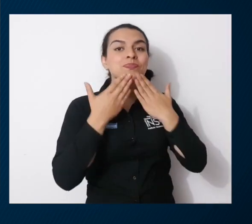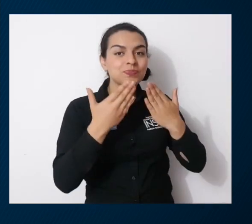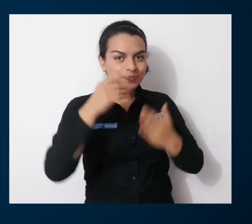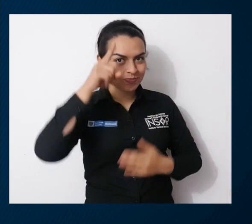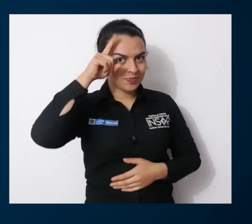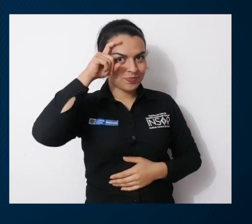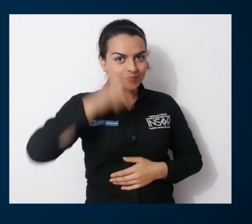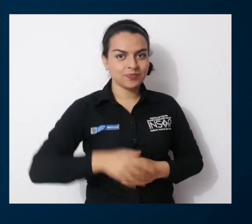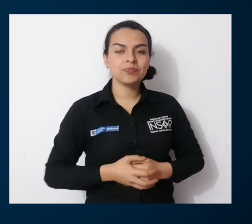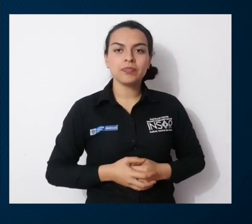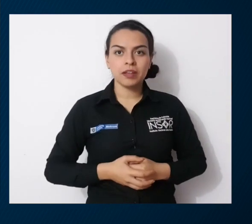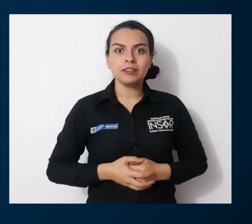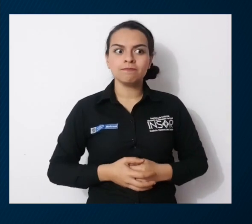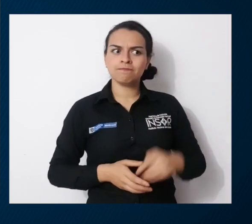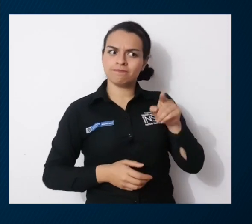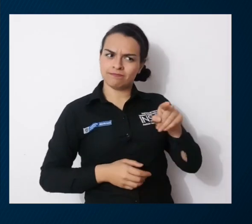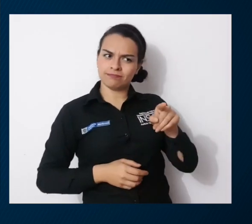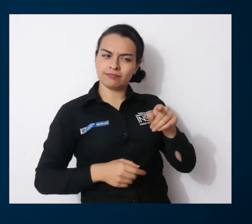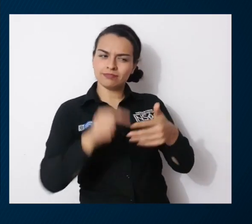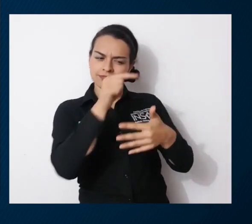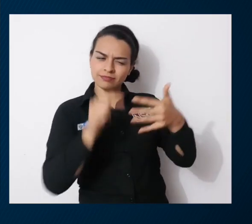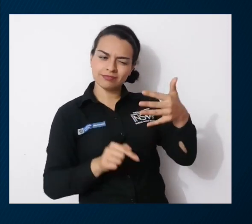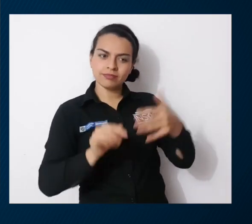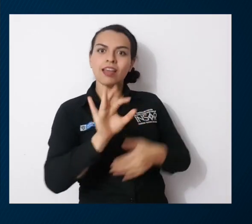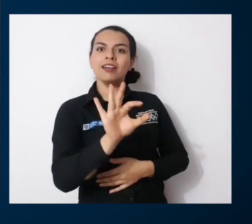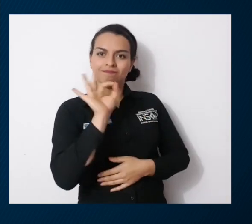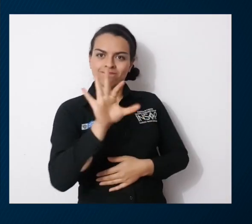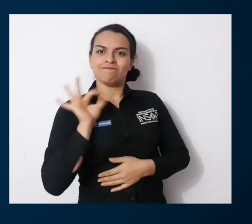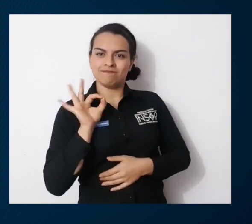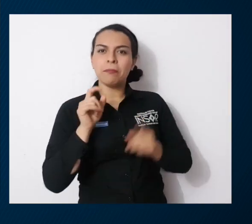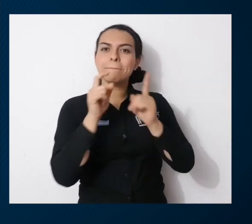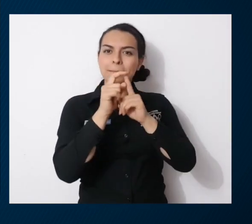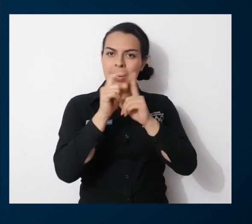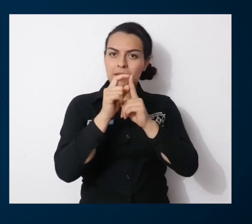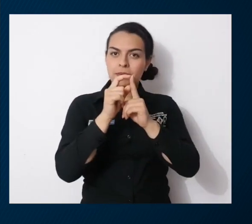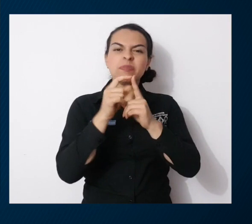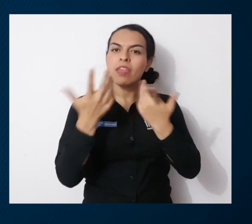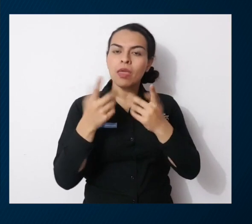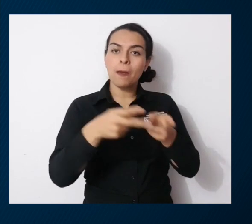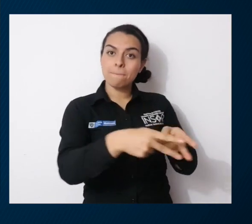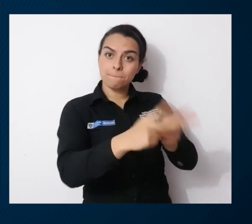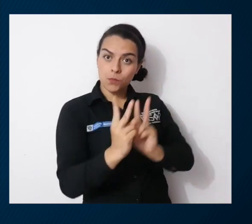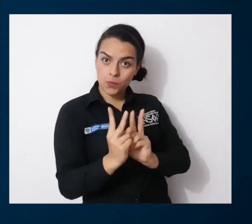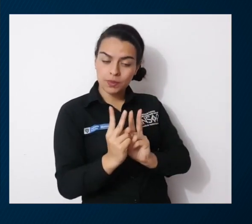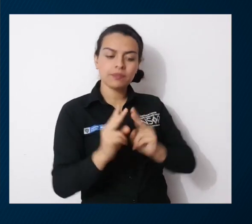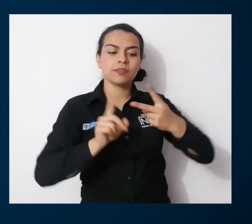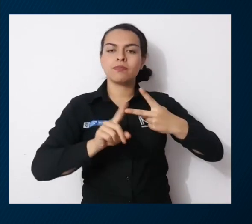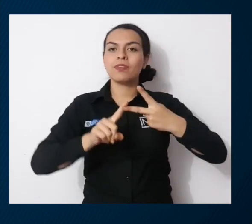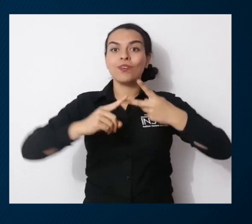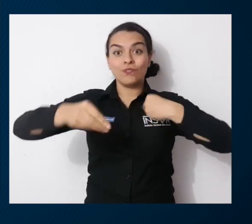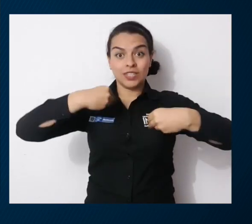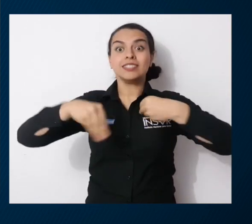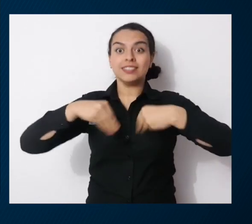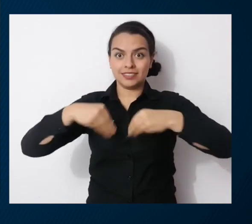Gracias, Natalia. Ahí quiero recoger un par de palabras. Puentes y